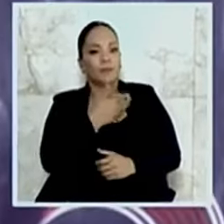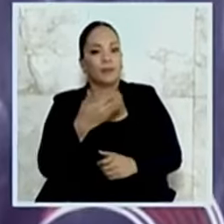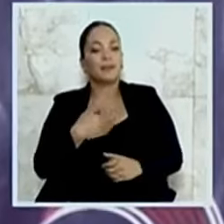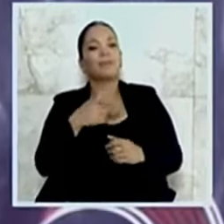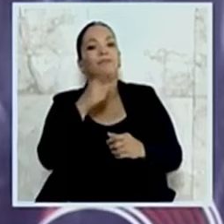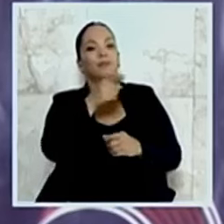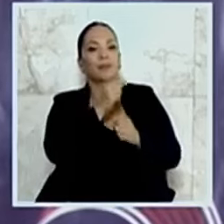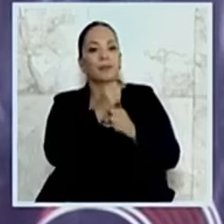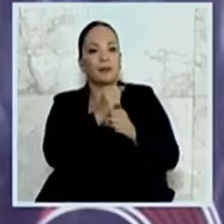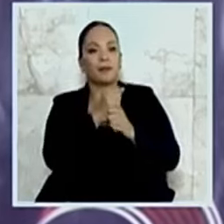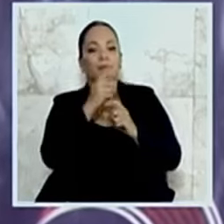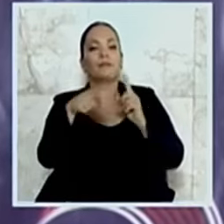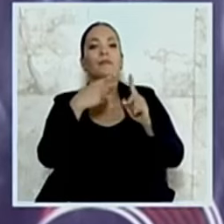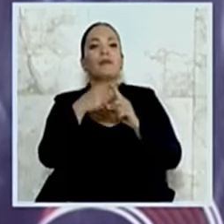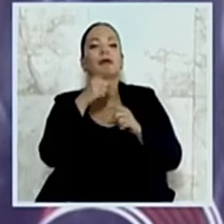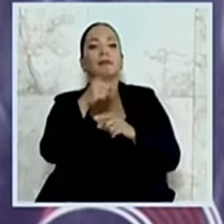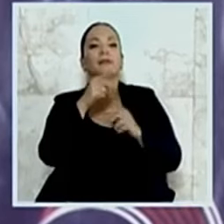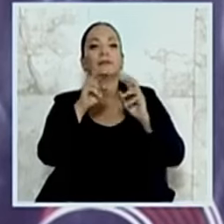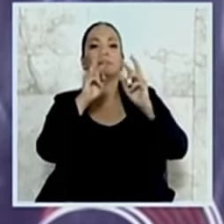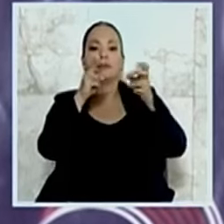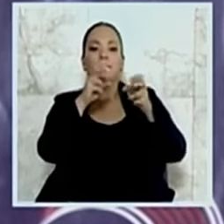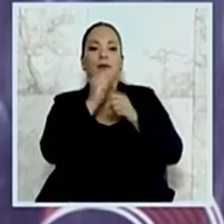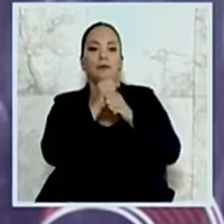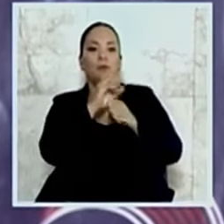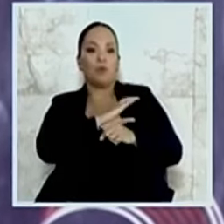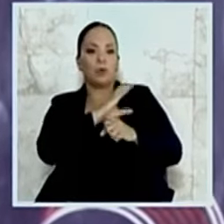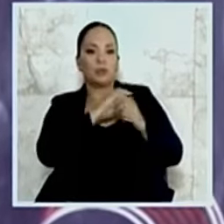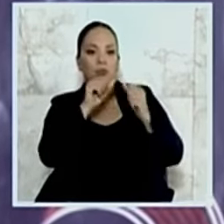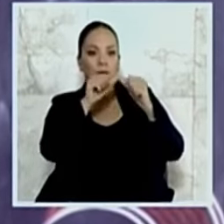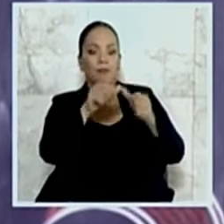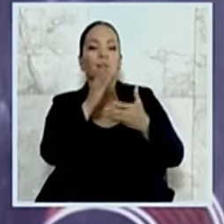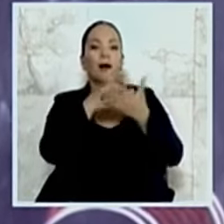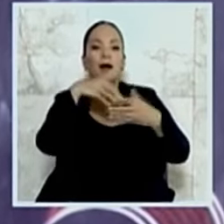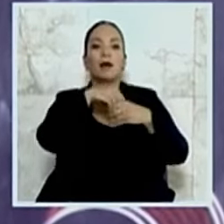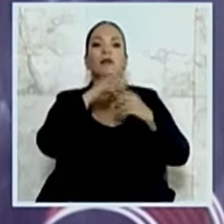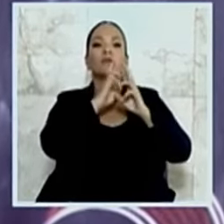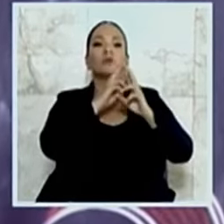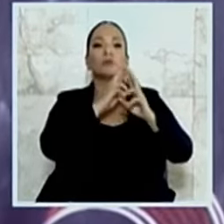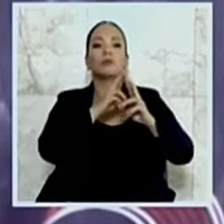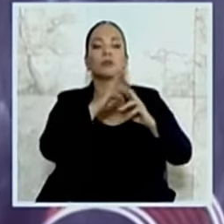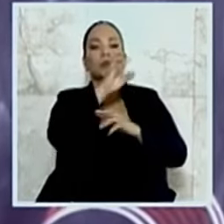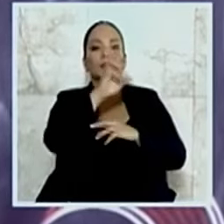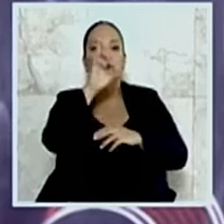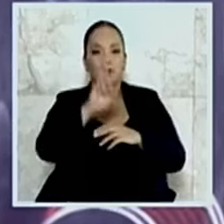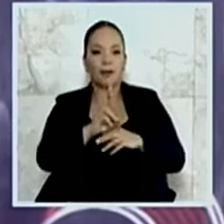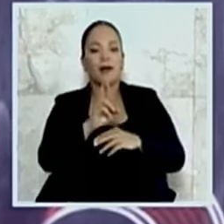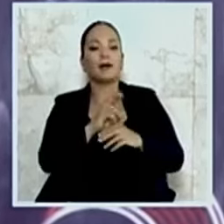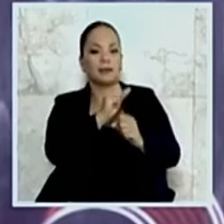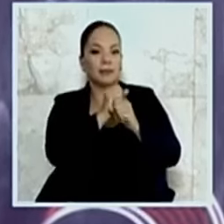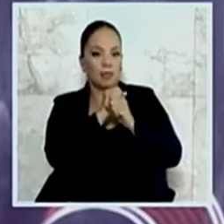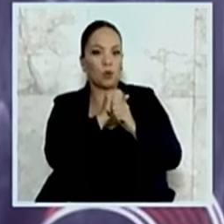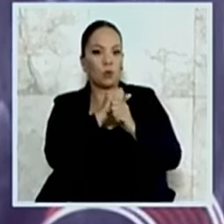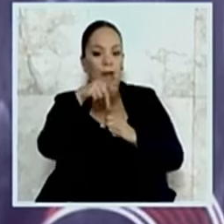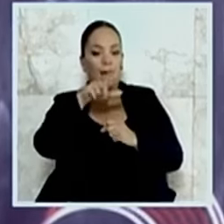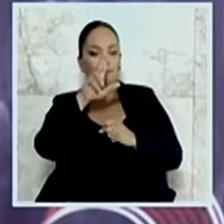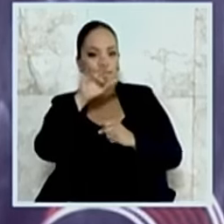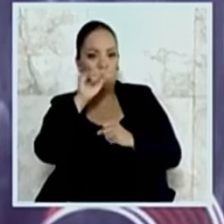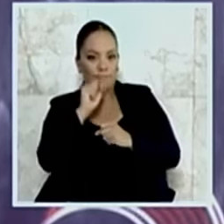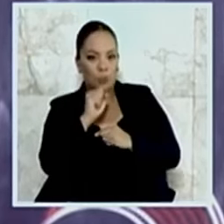Penitenciaria. Chicos y chicas, no aflojen. Dele, por favor. Gracias, señor presidente. En conjunto con esta labor y en relación a